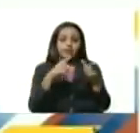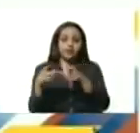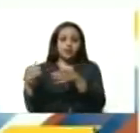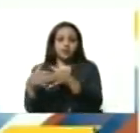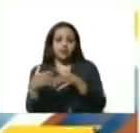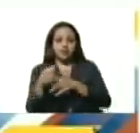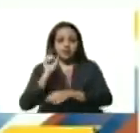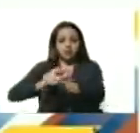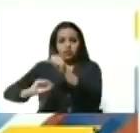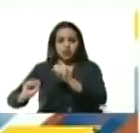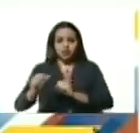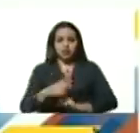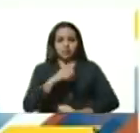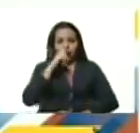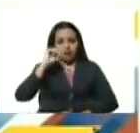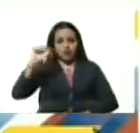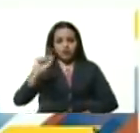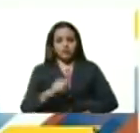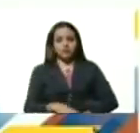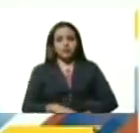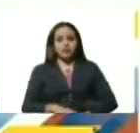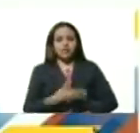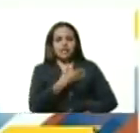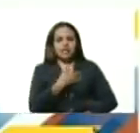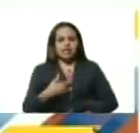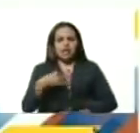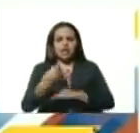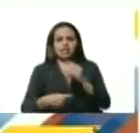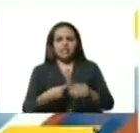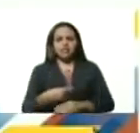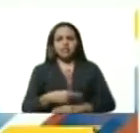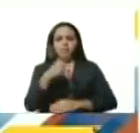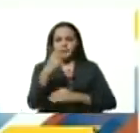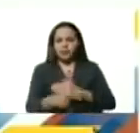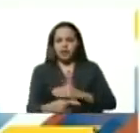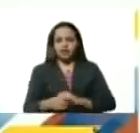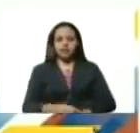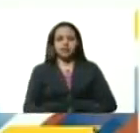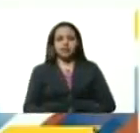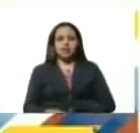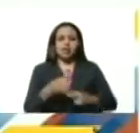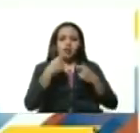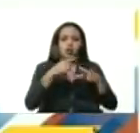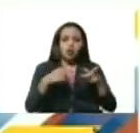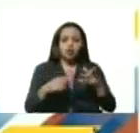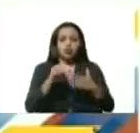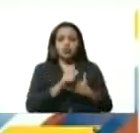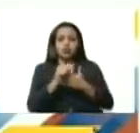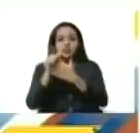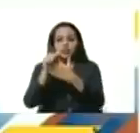antimaduro. Declararon individuos interesados en la planificación y otros diferentes líderes